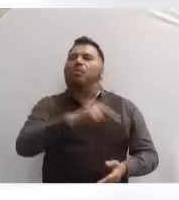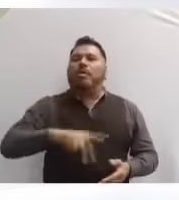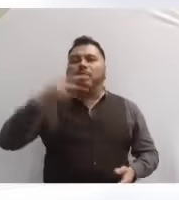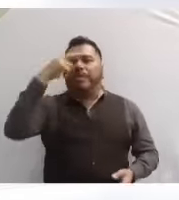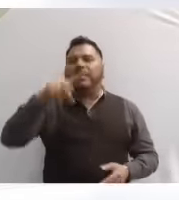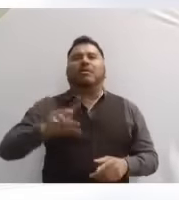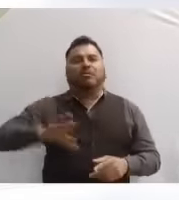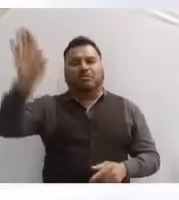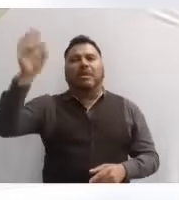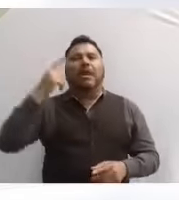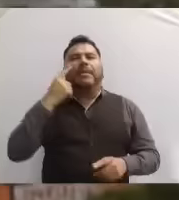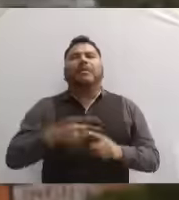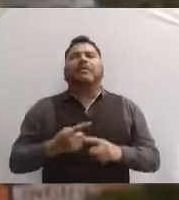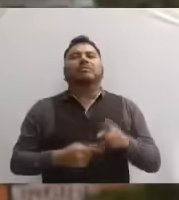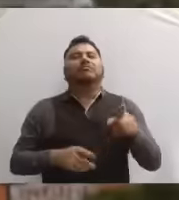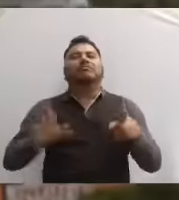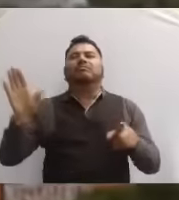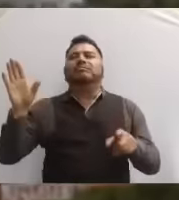de México.